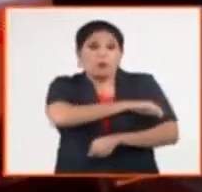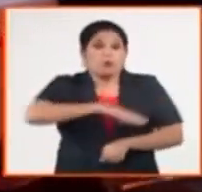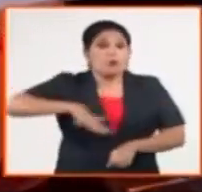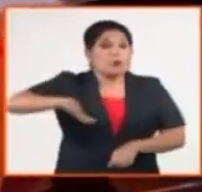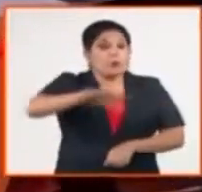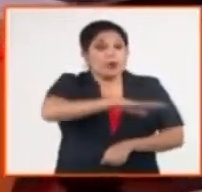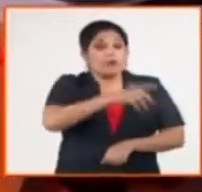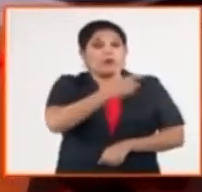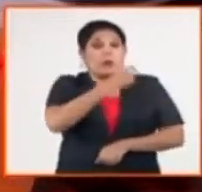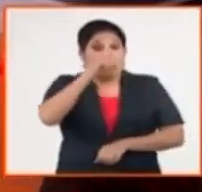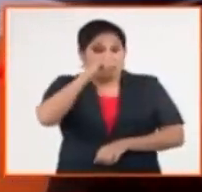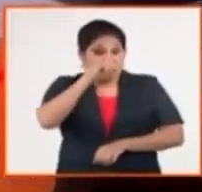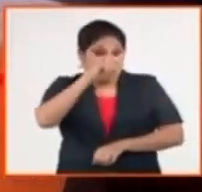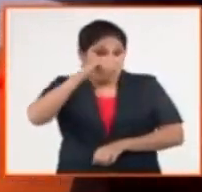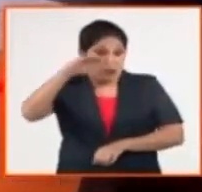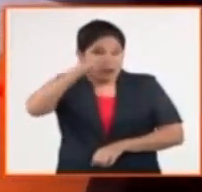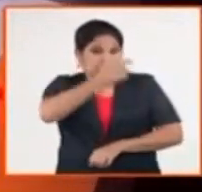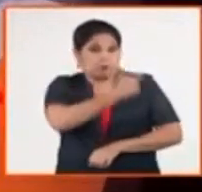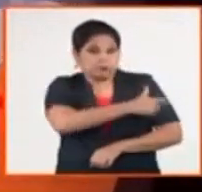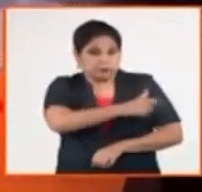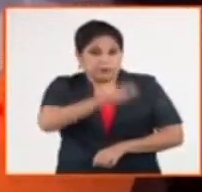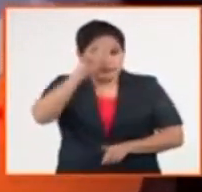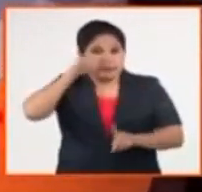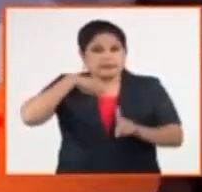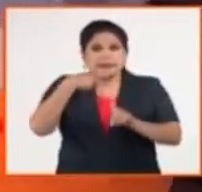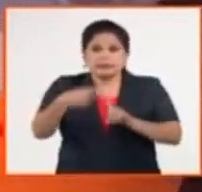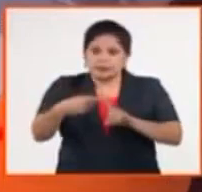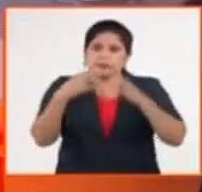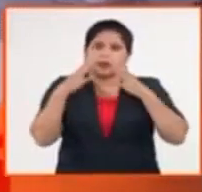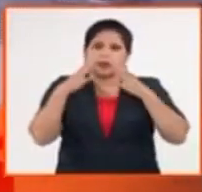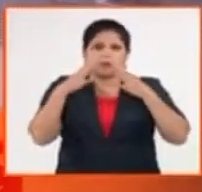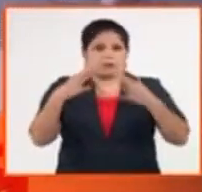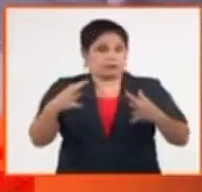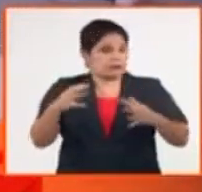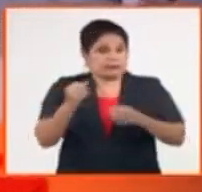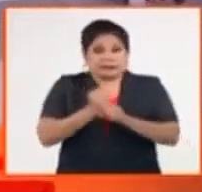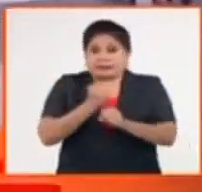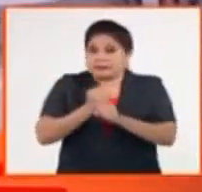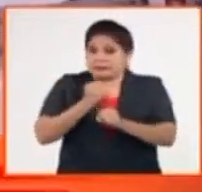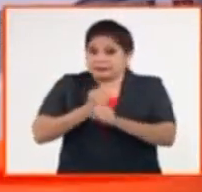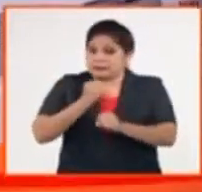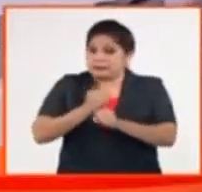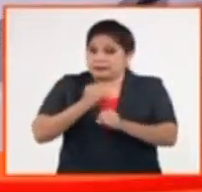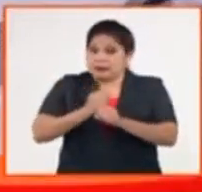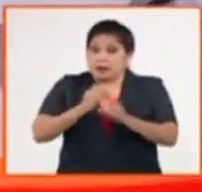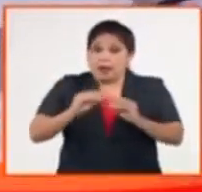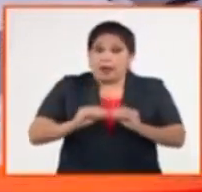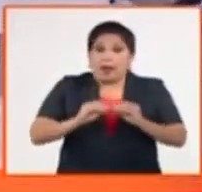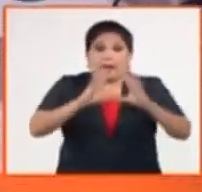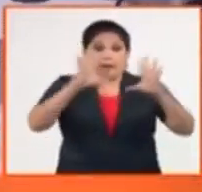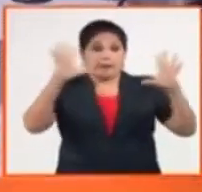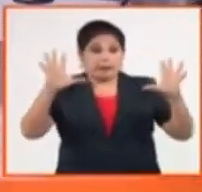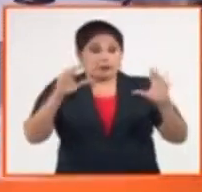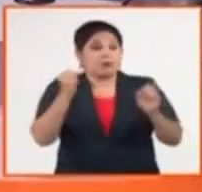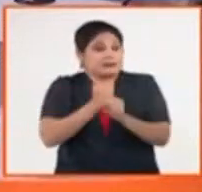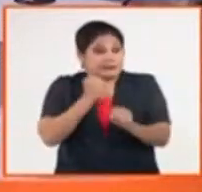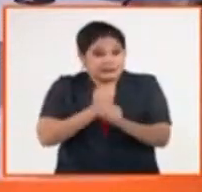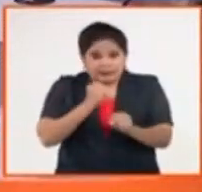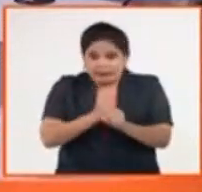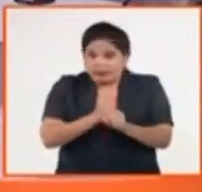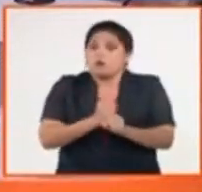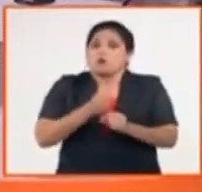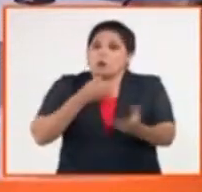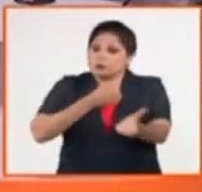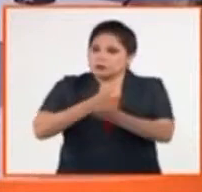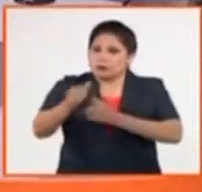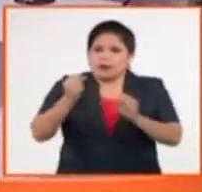tal como has mencionado, septiembre es un mes intenso. Amaneció siendo intenso, está siendo bien intenso y todavía nos